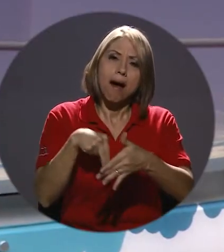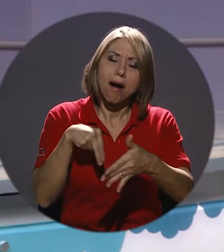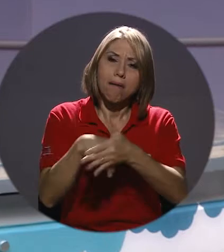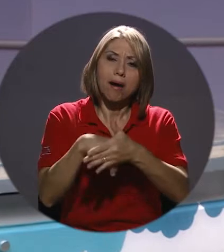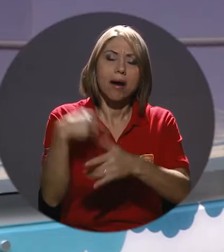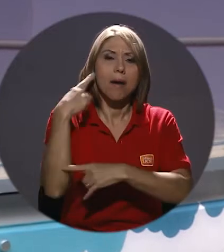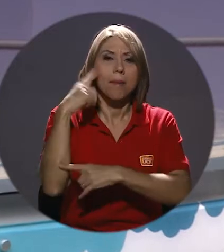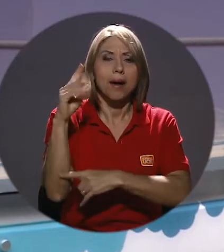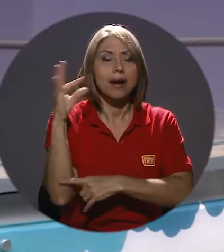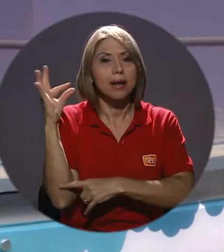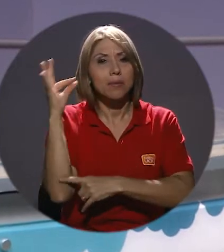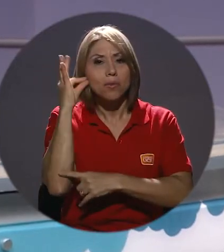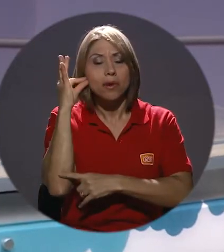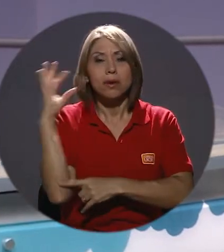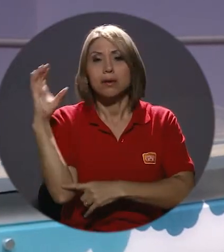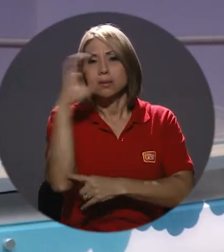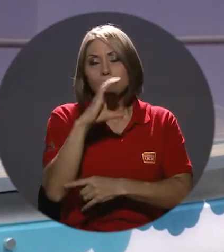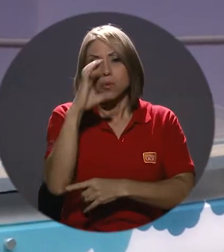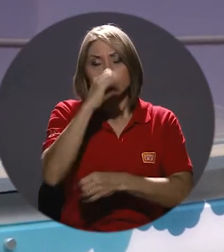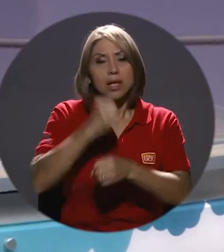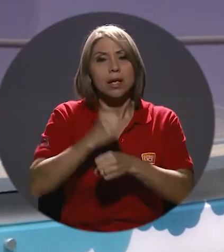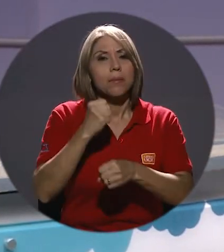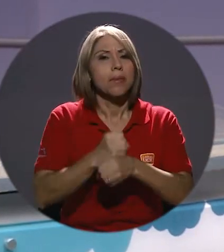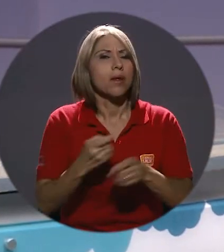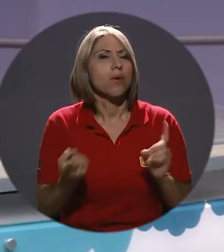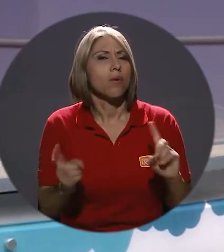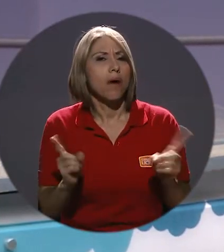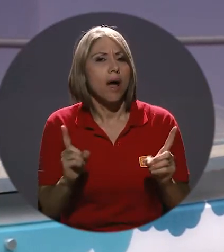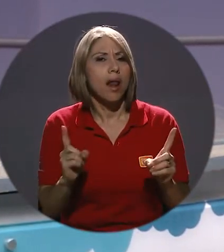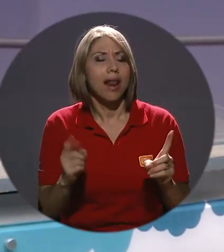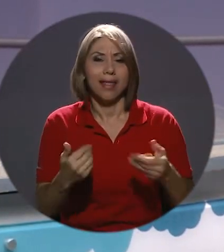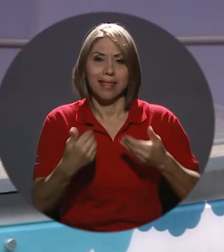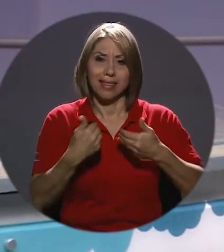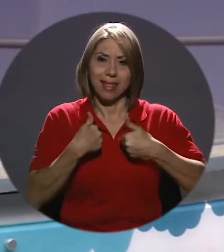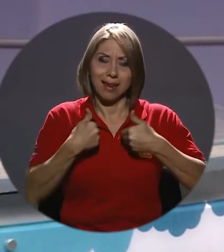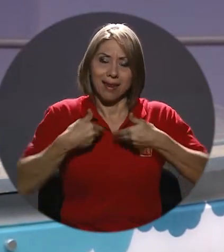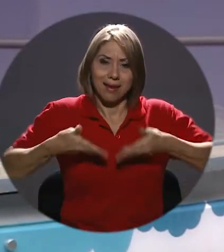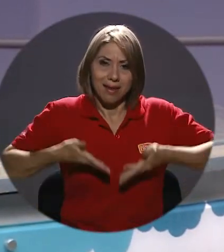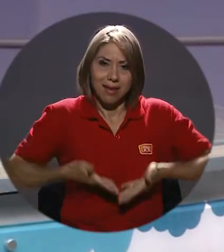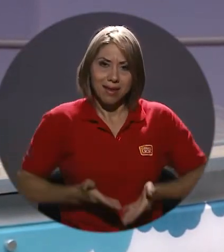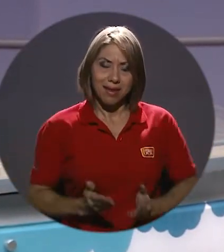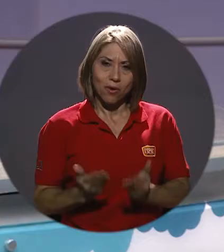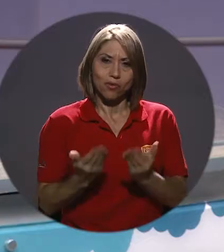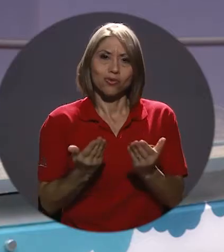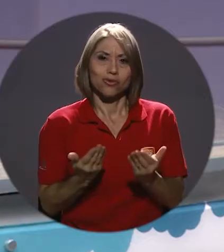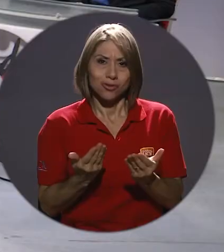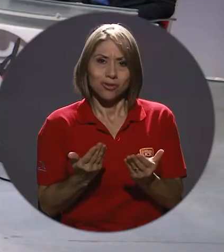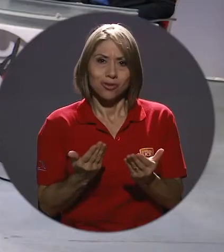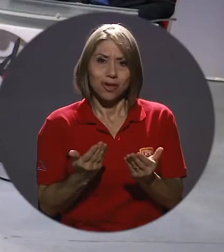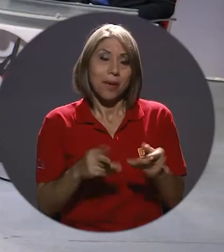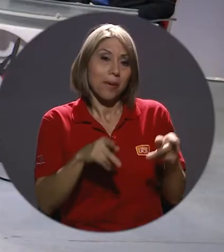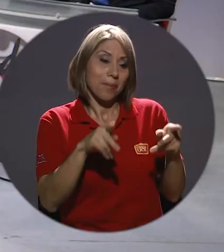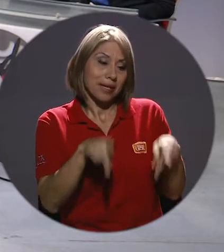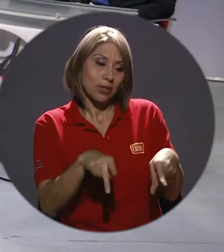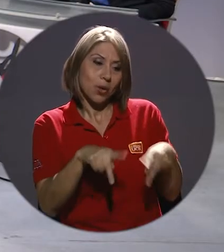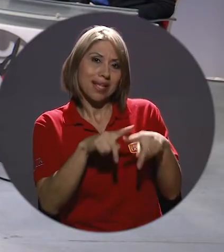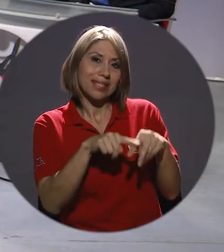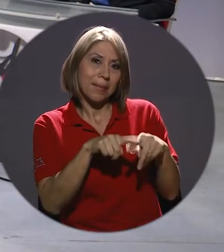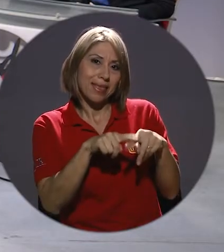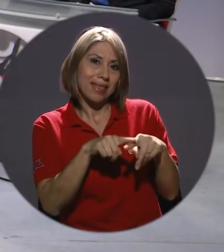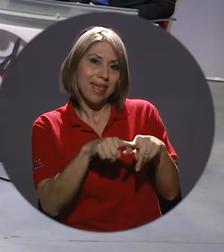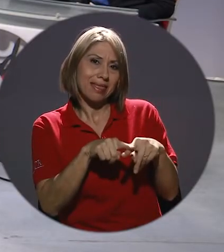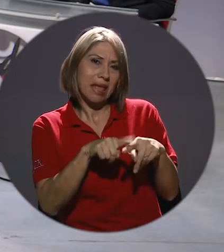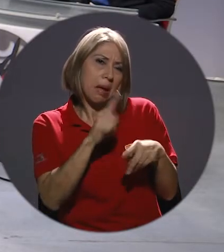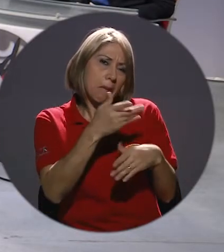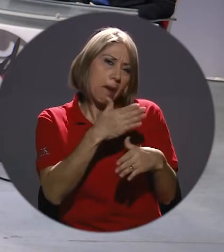mujeres busquen empleo es el tema de tener hijos, personas dependientes, parcial o